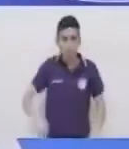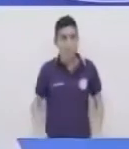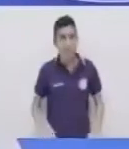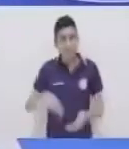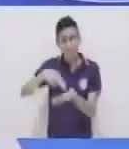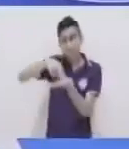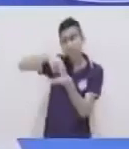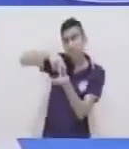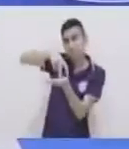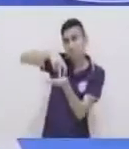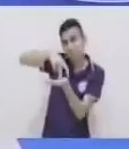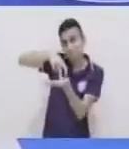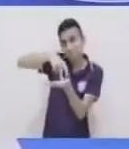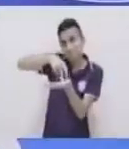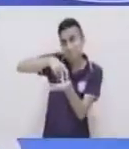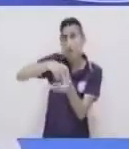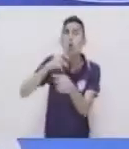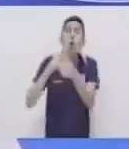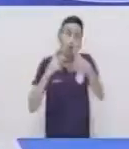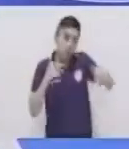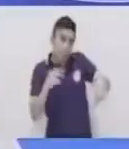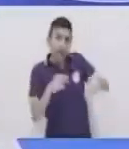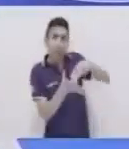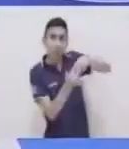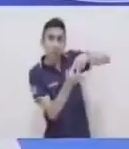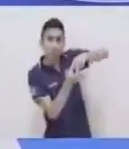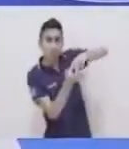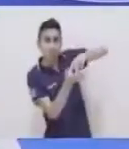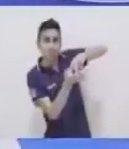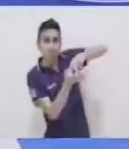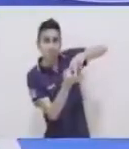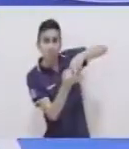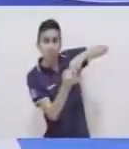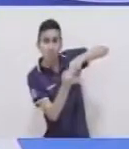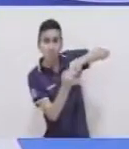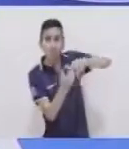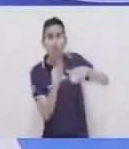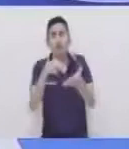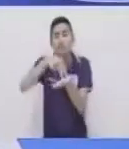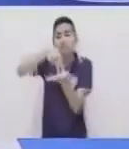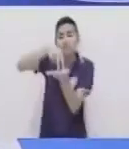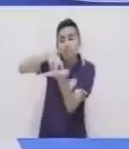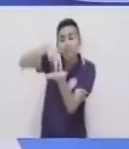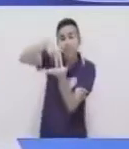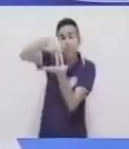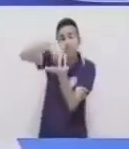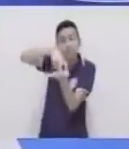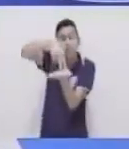¿sí? Y el otro pie. Algunas flexiones de rodilla.